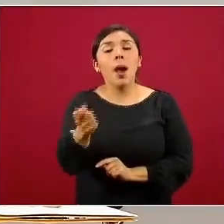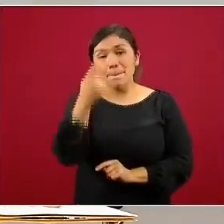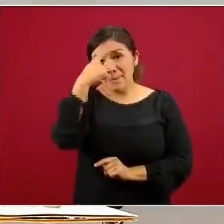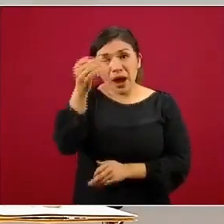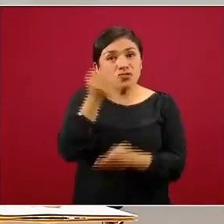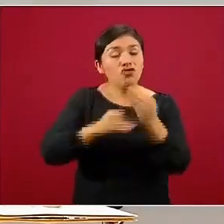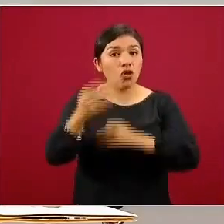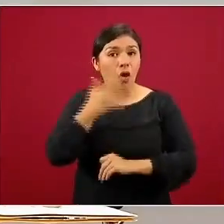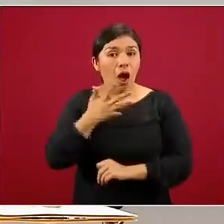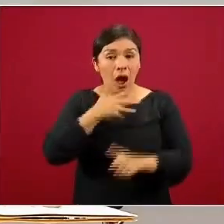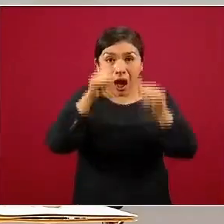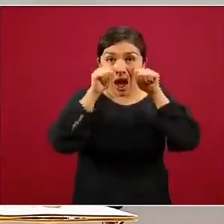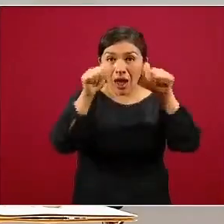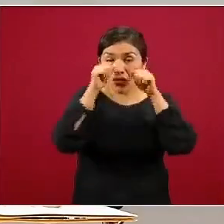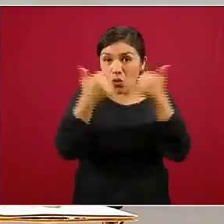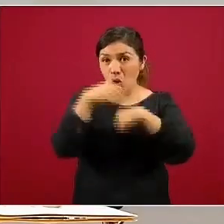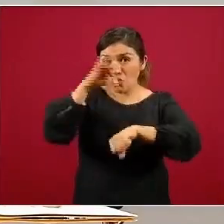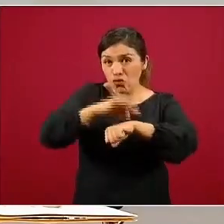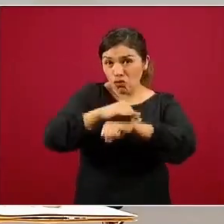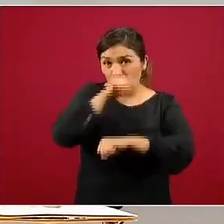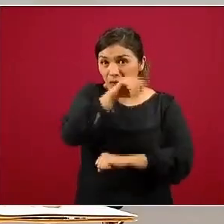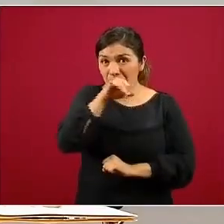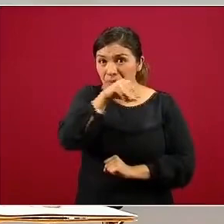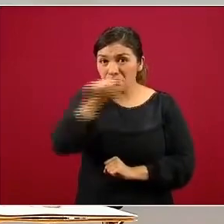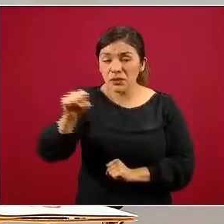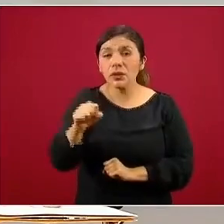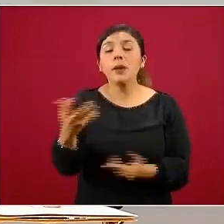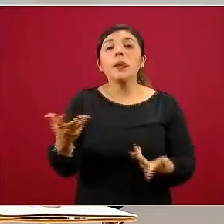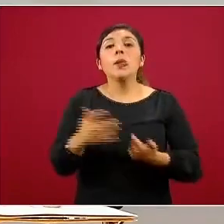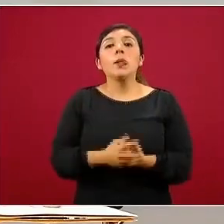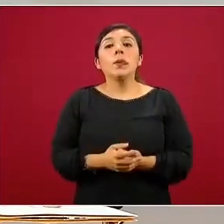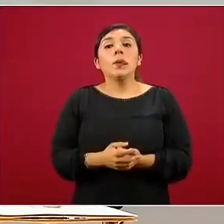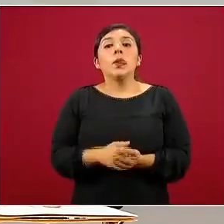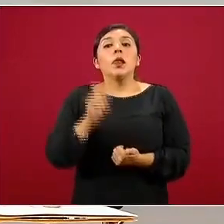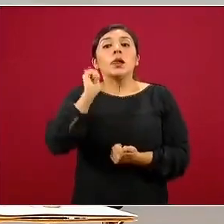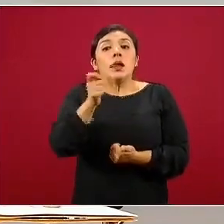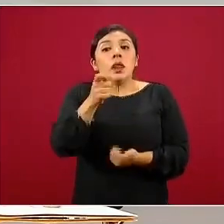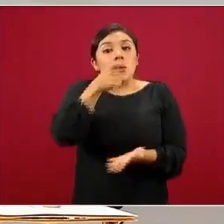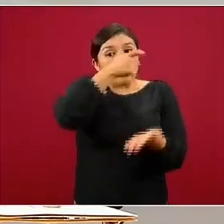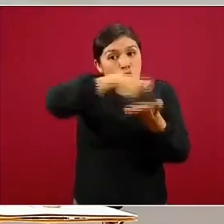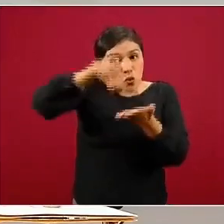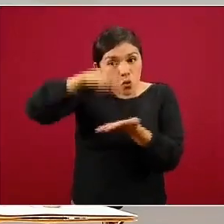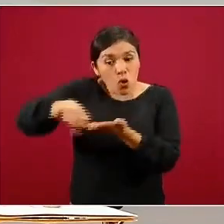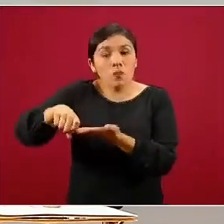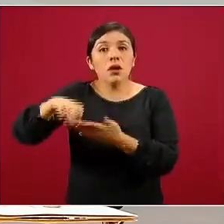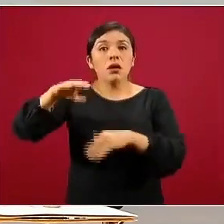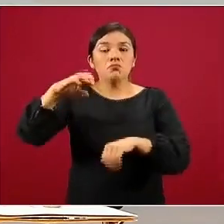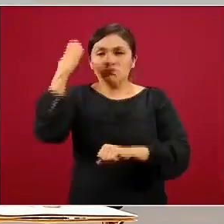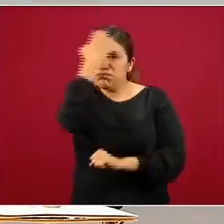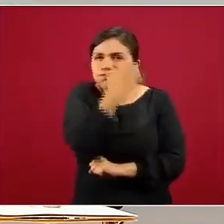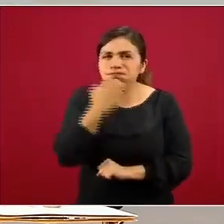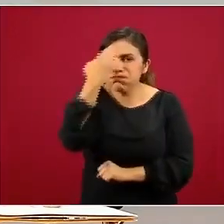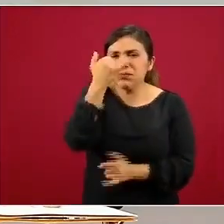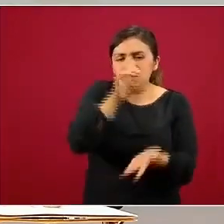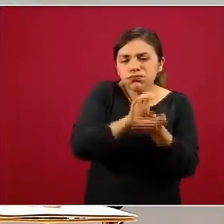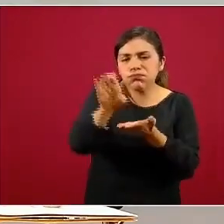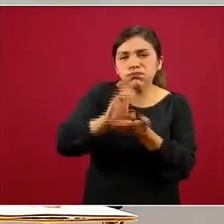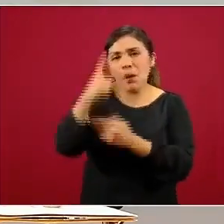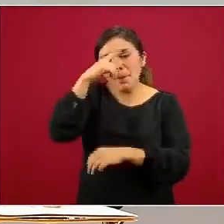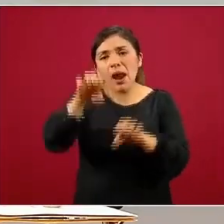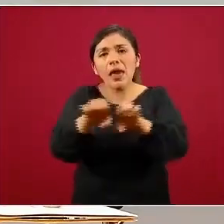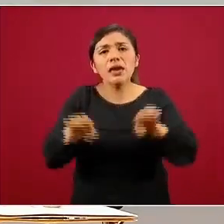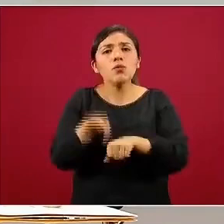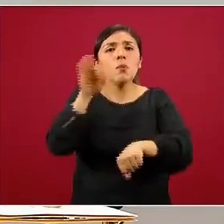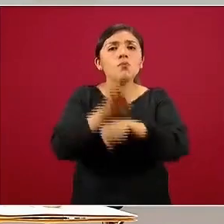para todos los que tenemos atención médica, la adquisición verificación y distribución de equipos de